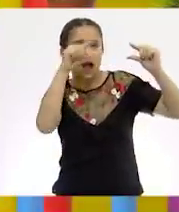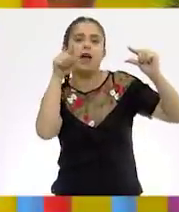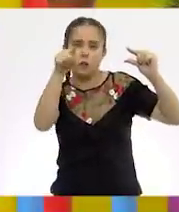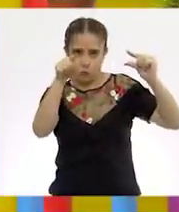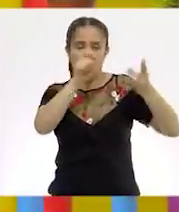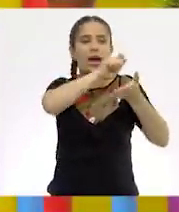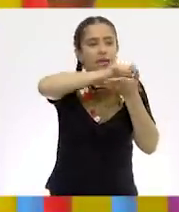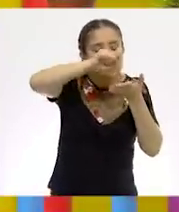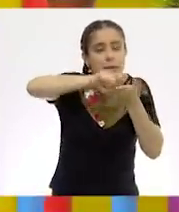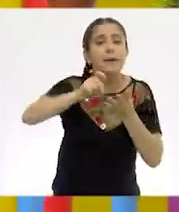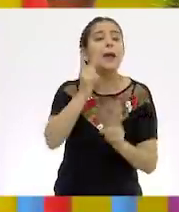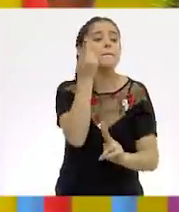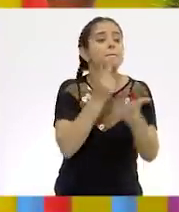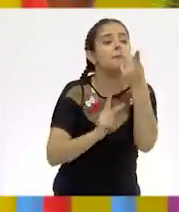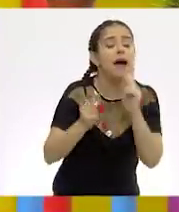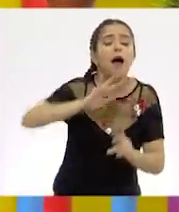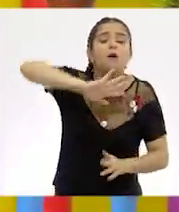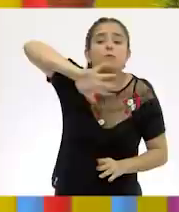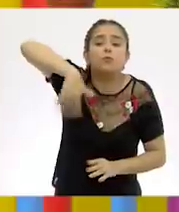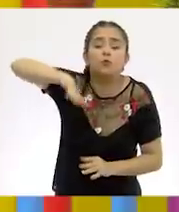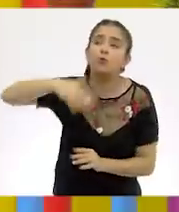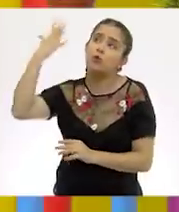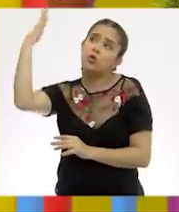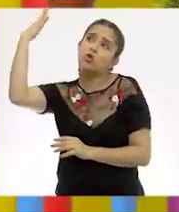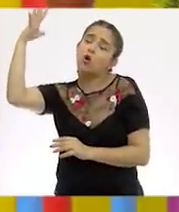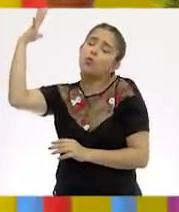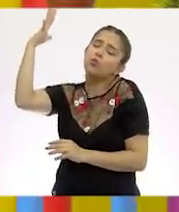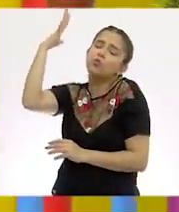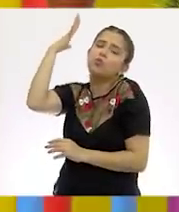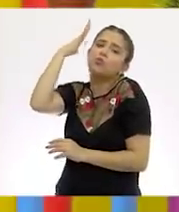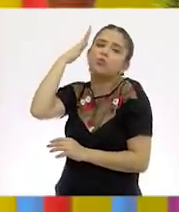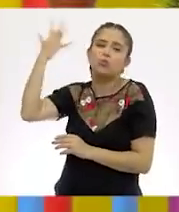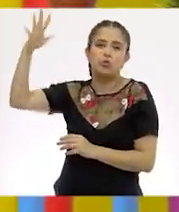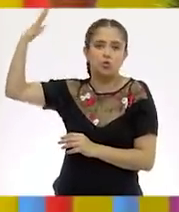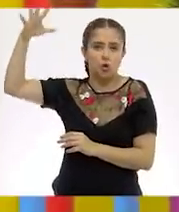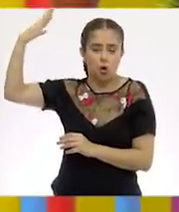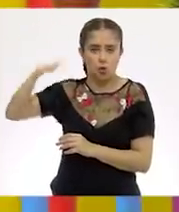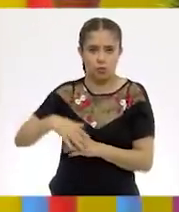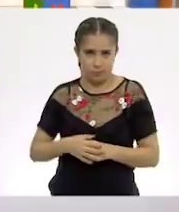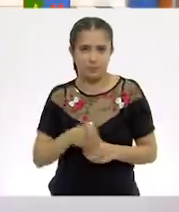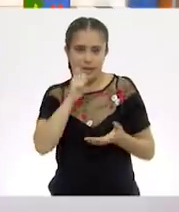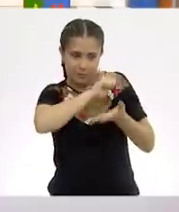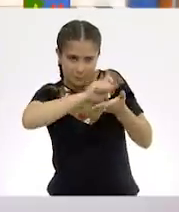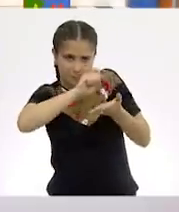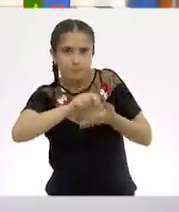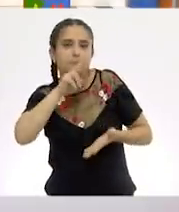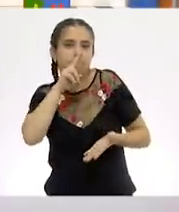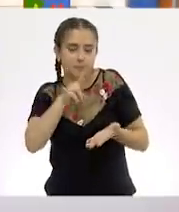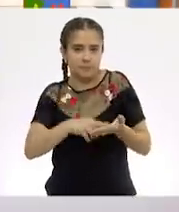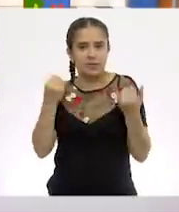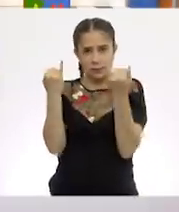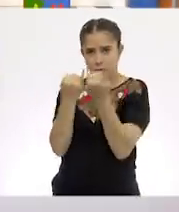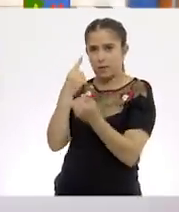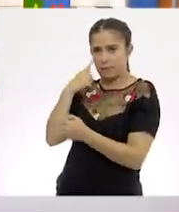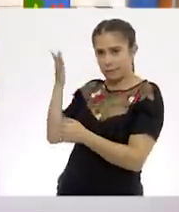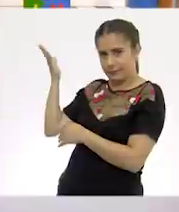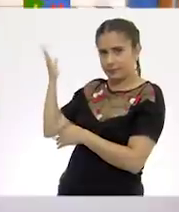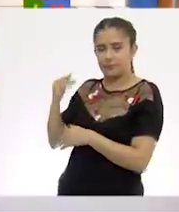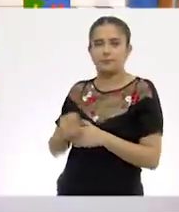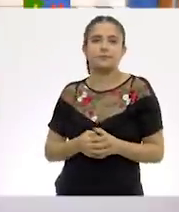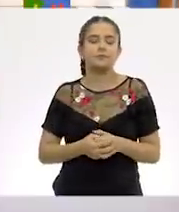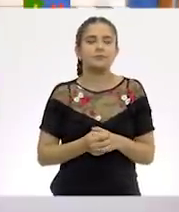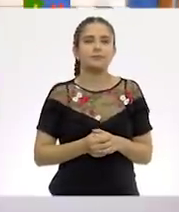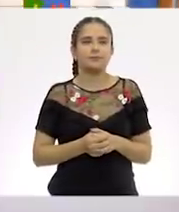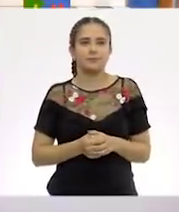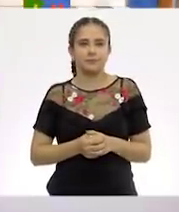escriban que las plantas buscan los rayos del sol. Buscan los rayos del sol. Muy bien, Alexia. Vamos a